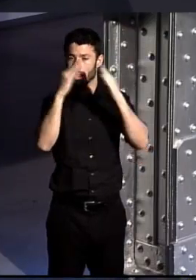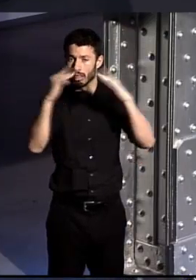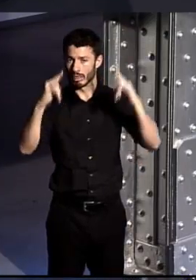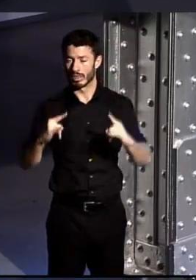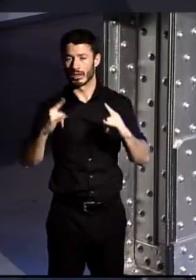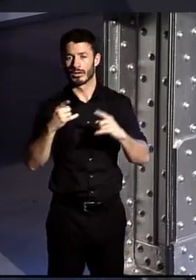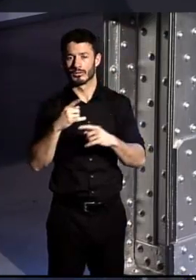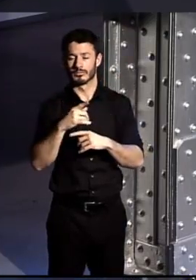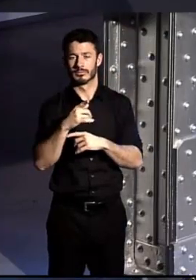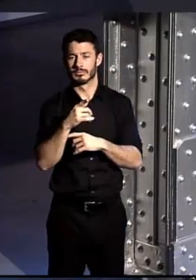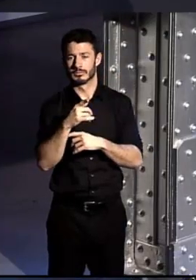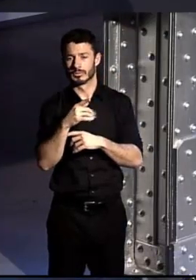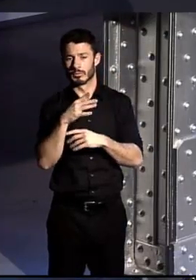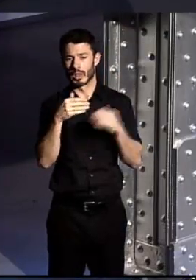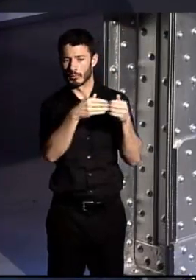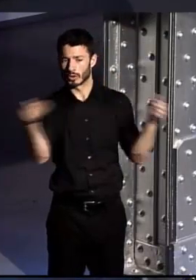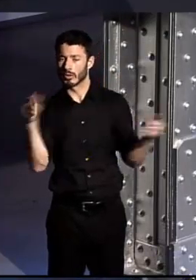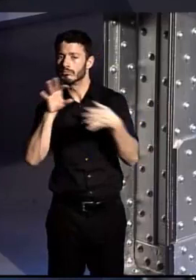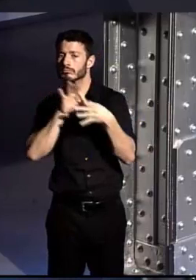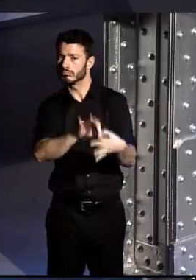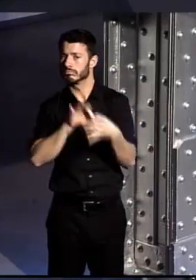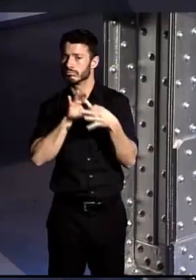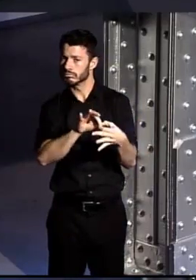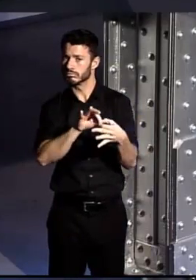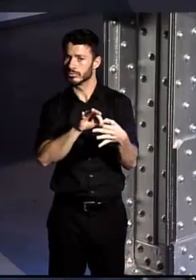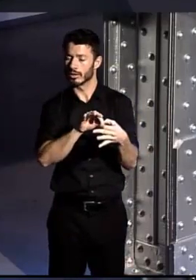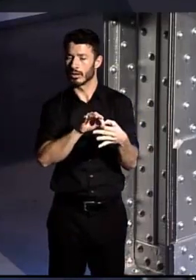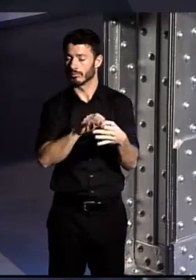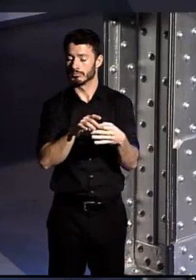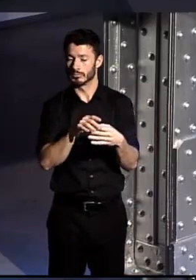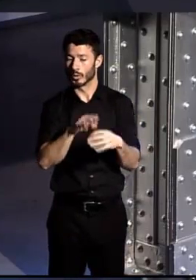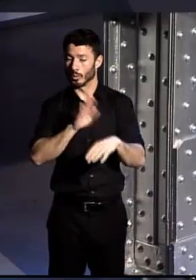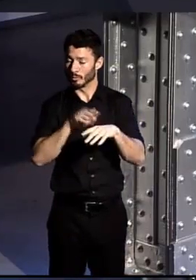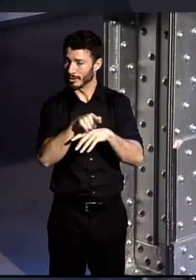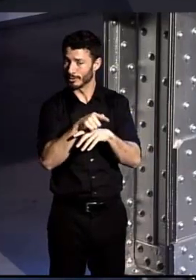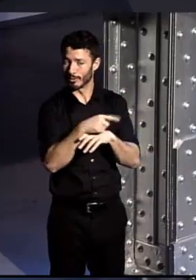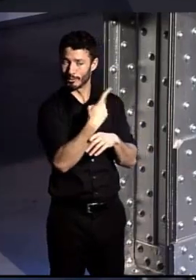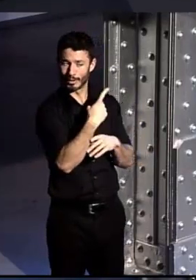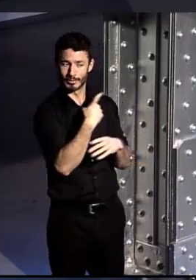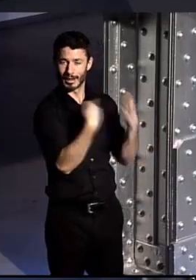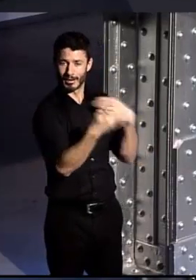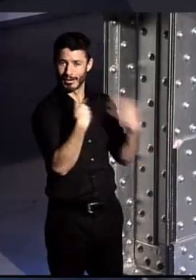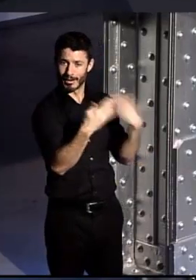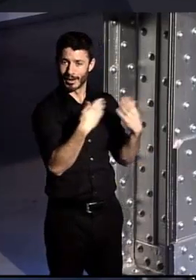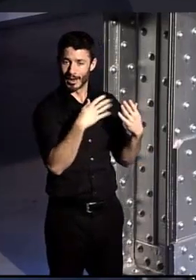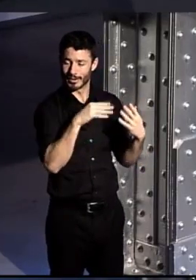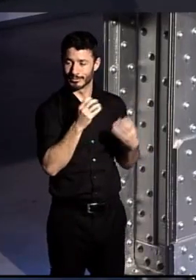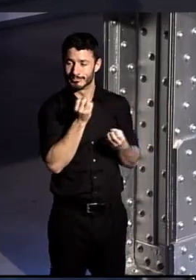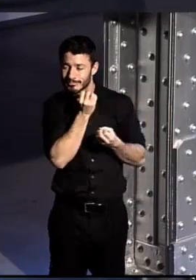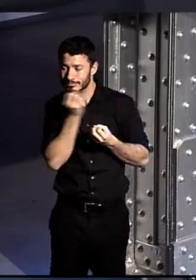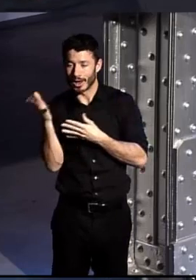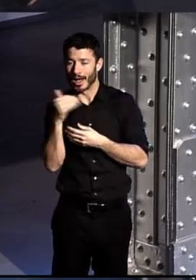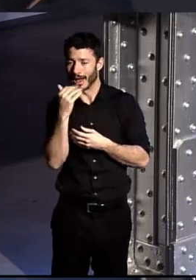por César Cascabel y tal. Y yo creo que ha sido a raíz de eso... Bueno, nos hemos puesto a hablar ahí delante y a ti te han dado un soplo que no sé quién habrá sido. No, pero a mí me encanta esta